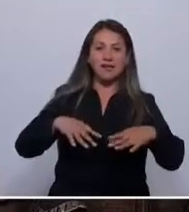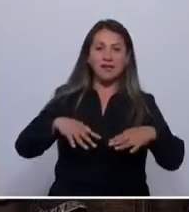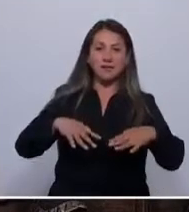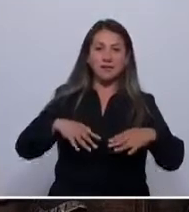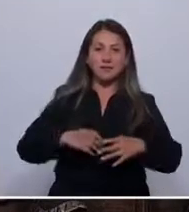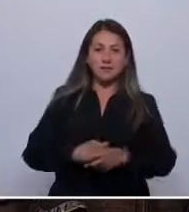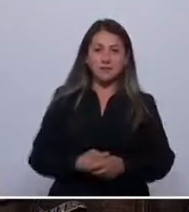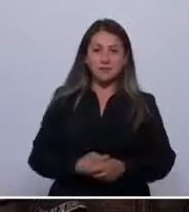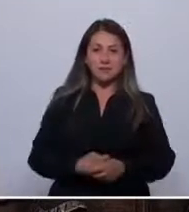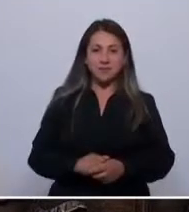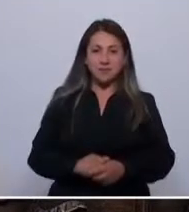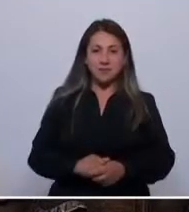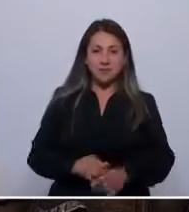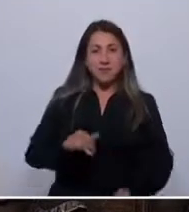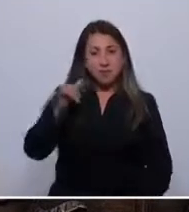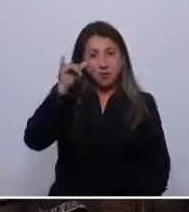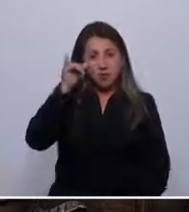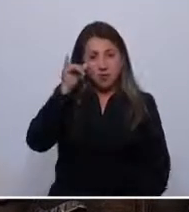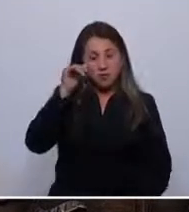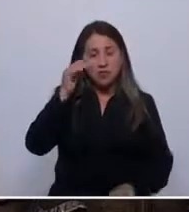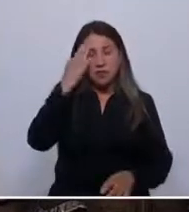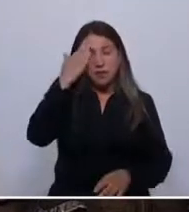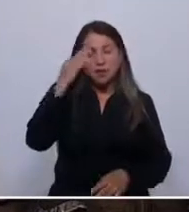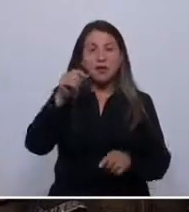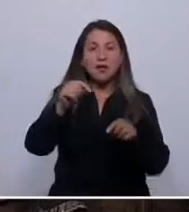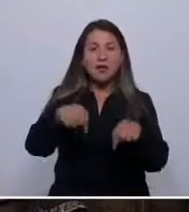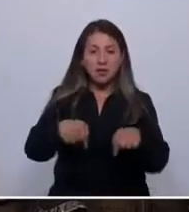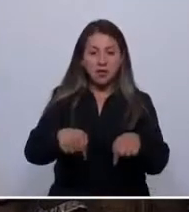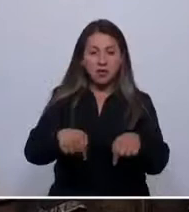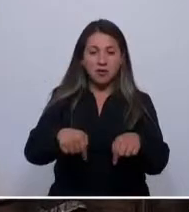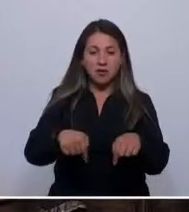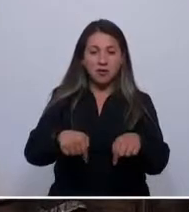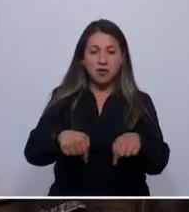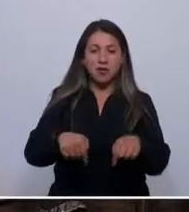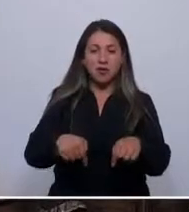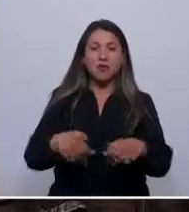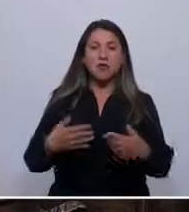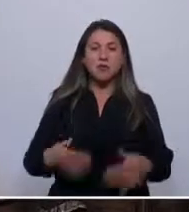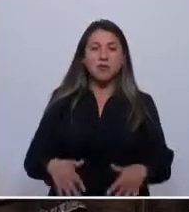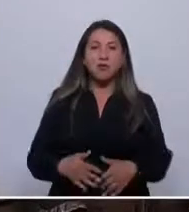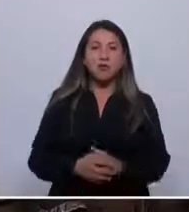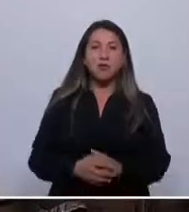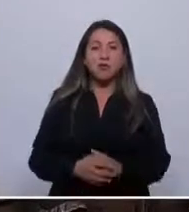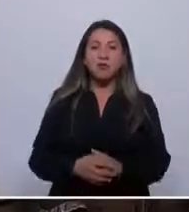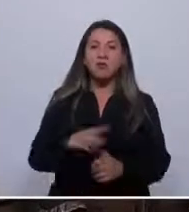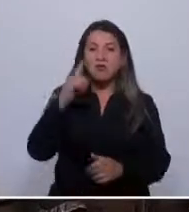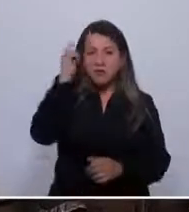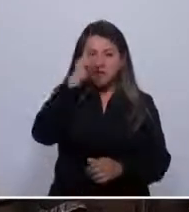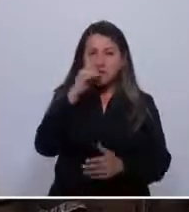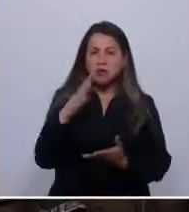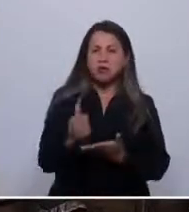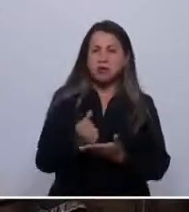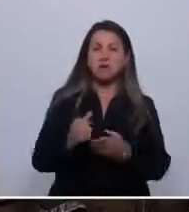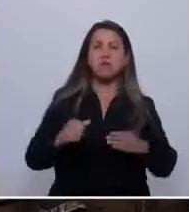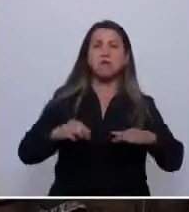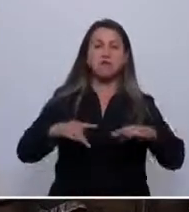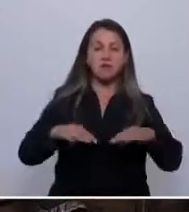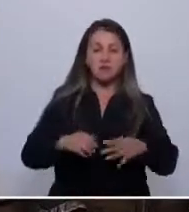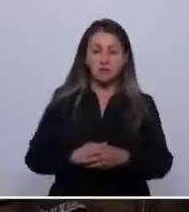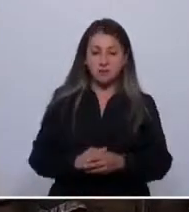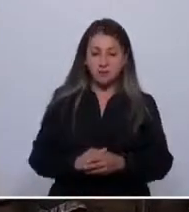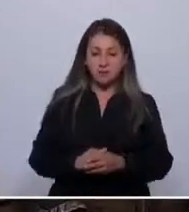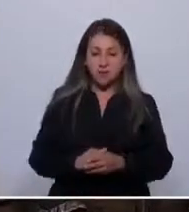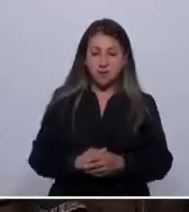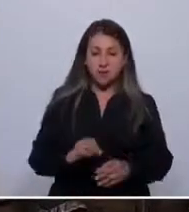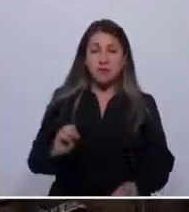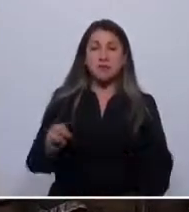perdonen por este día las muertas de mi felicidad. Mi abuela me enseñó que para que llegue la